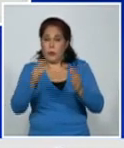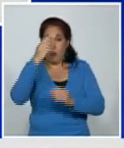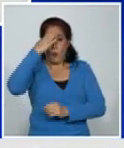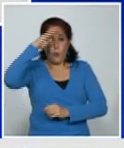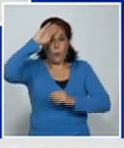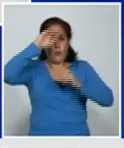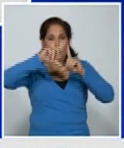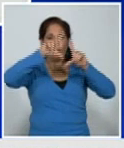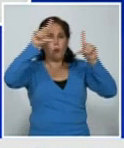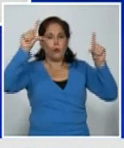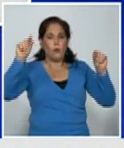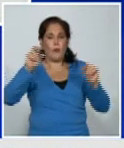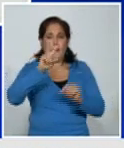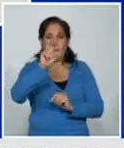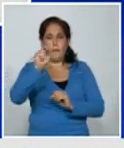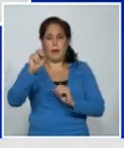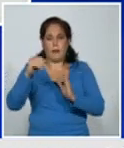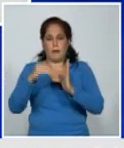diagnosticado